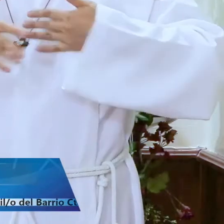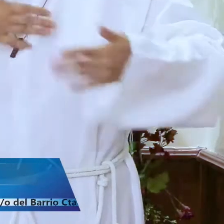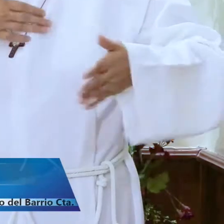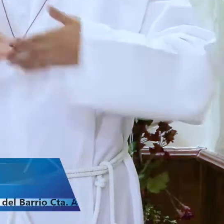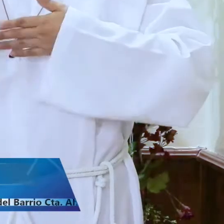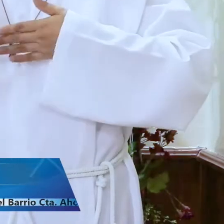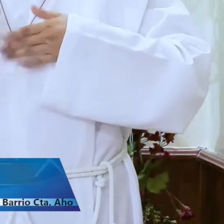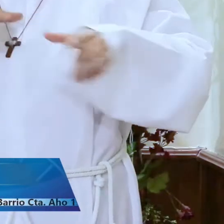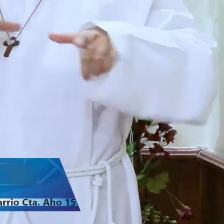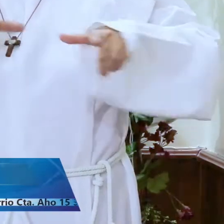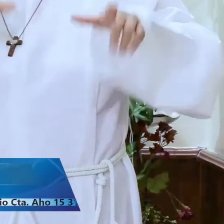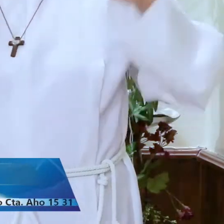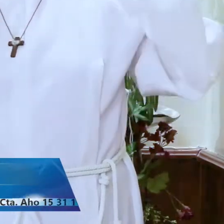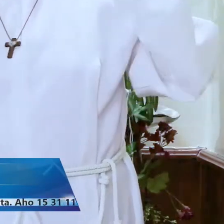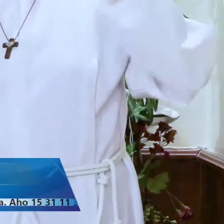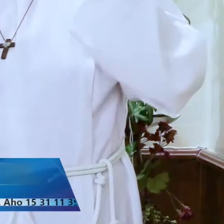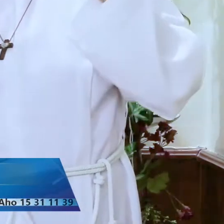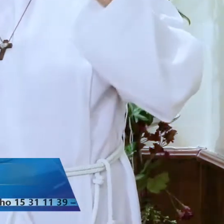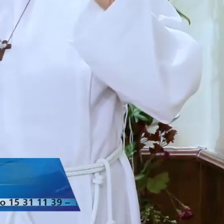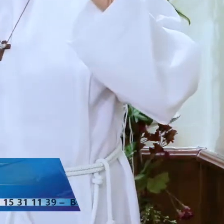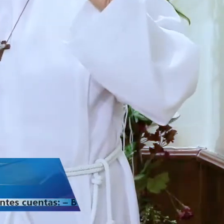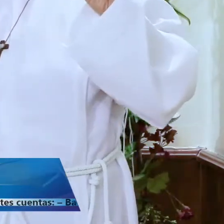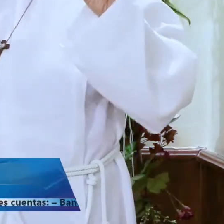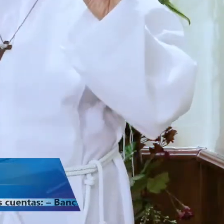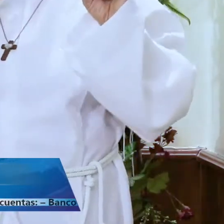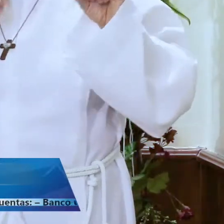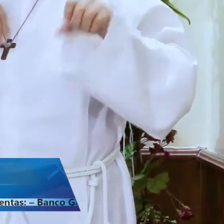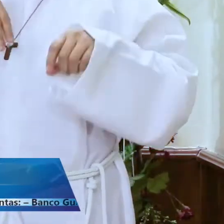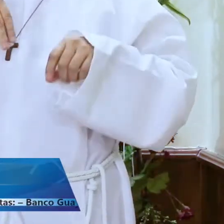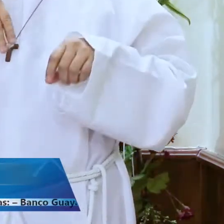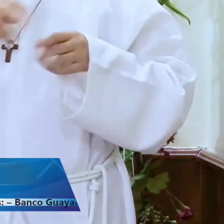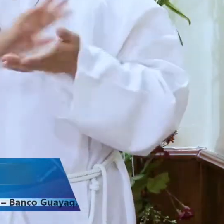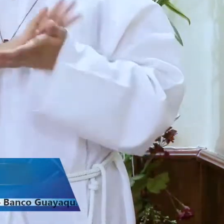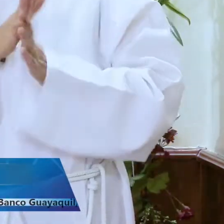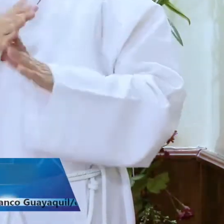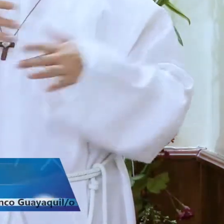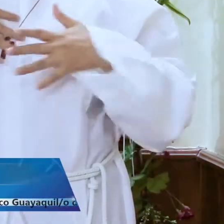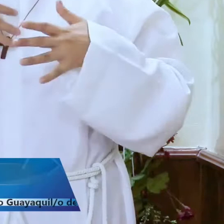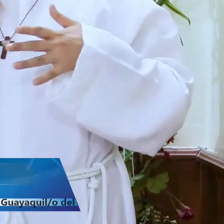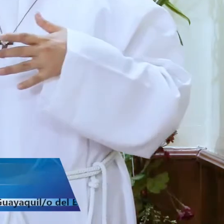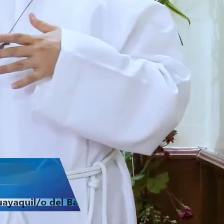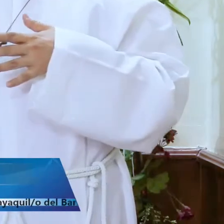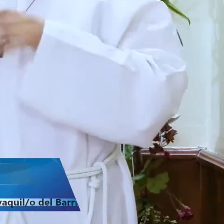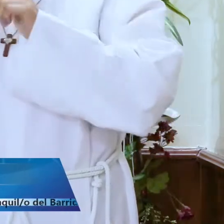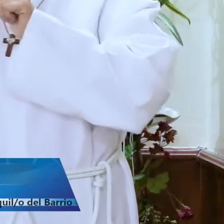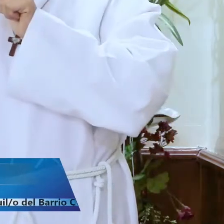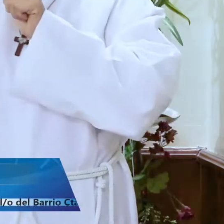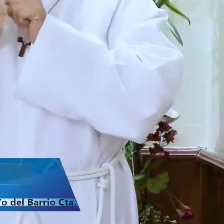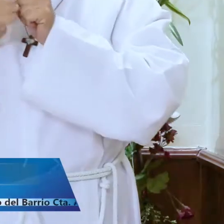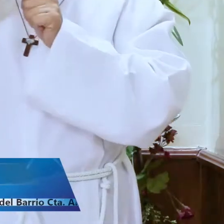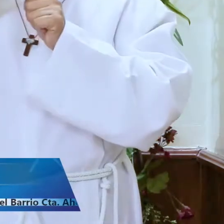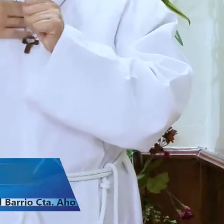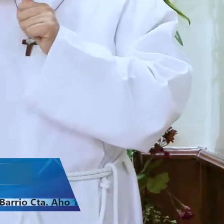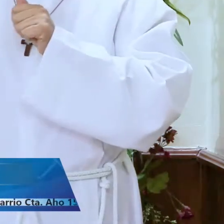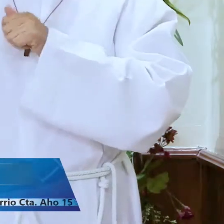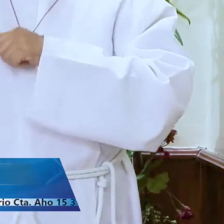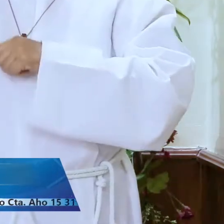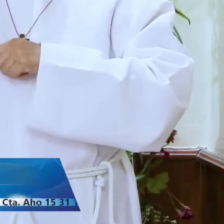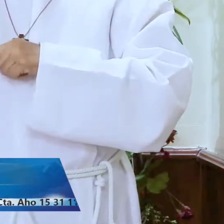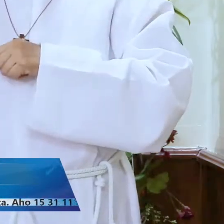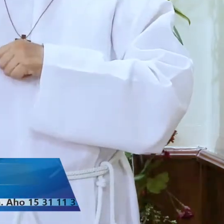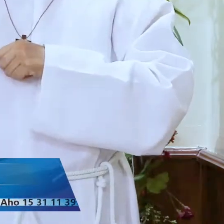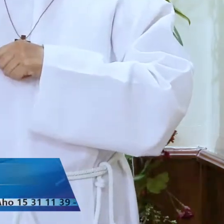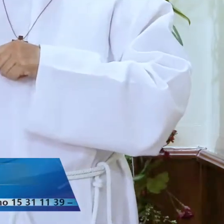por cañadas oscuras nada temo porque tú estás conmigo tu vara y tu